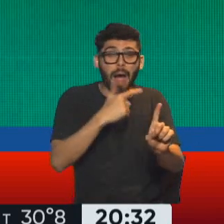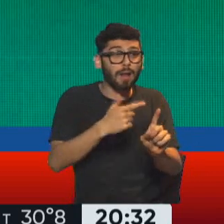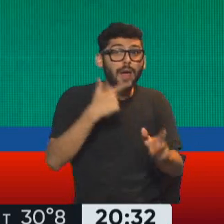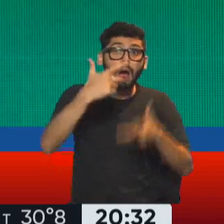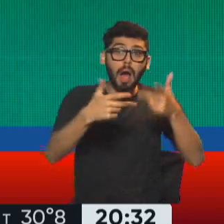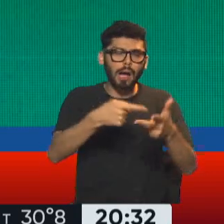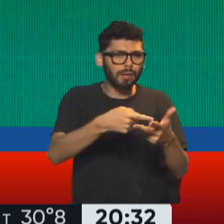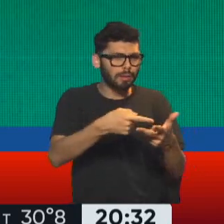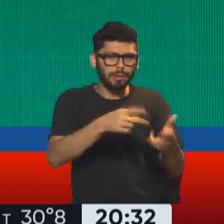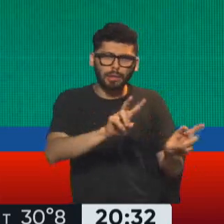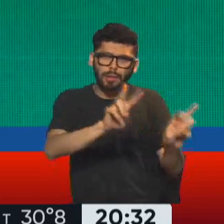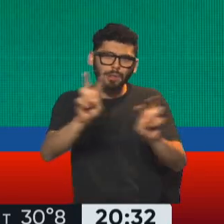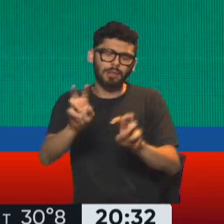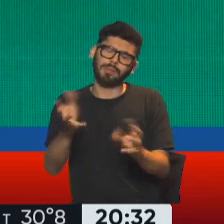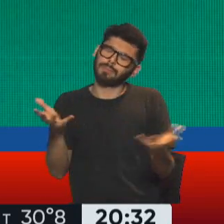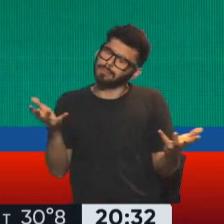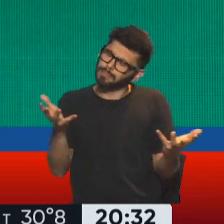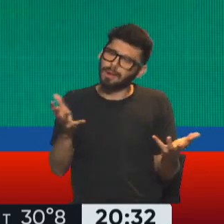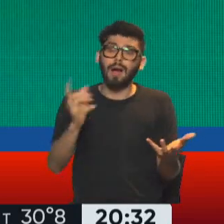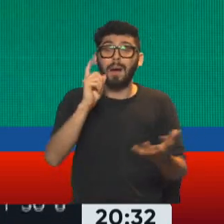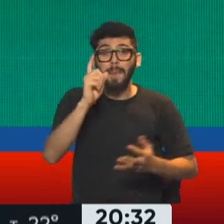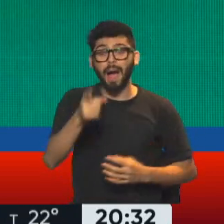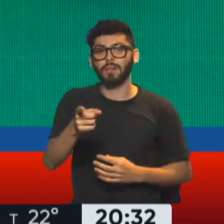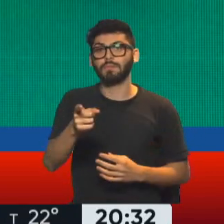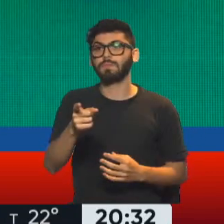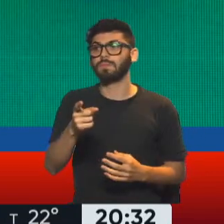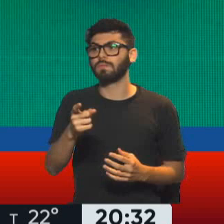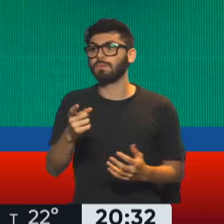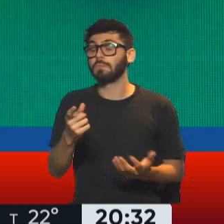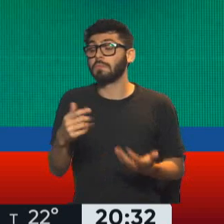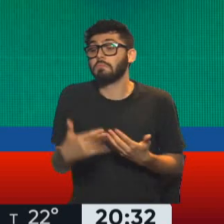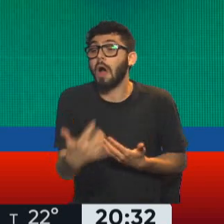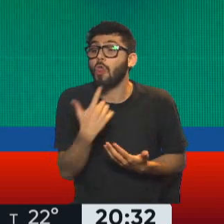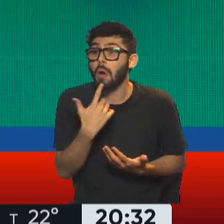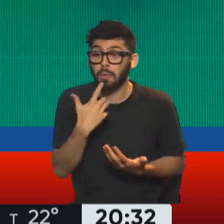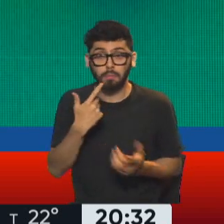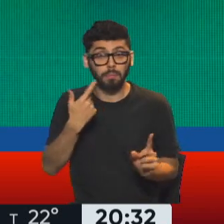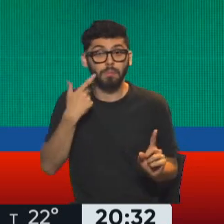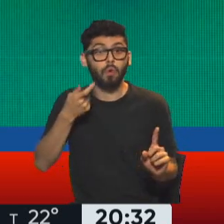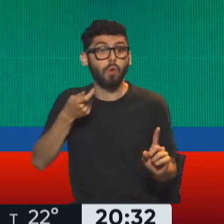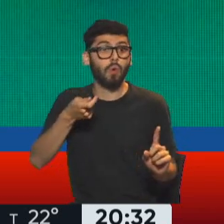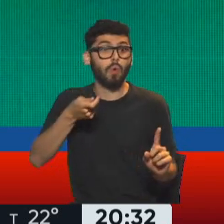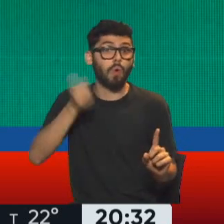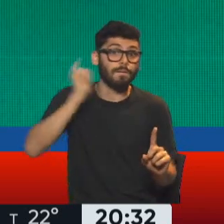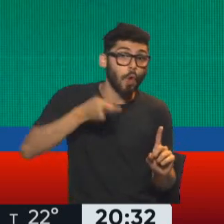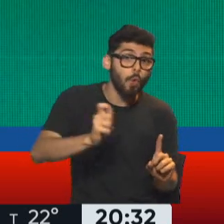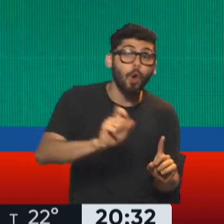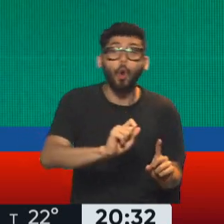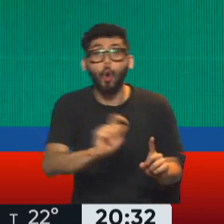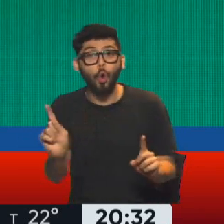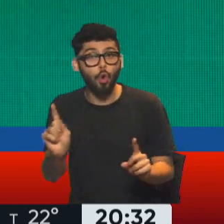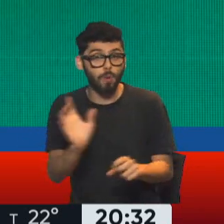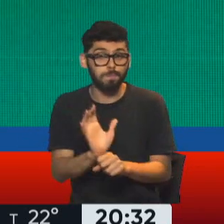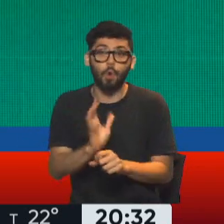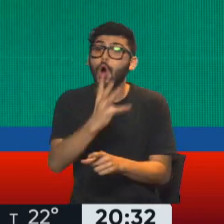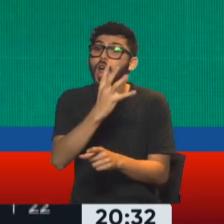en otra sintonía. Y después, claro, está la discusión de qué va a pasar, si se lo procesa, no se lo procesa, si esto se define antes del 14